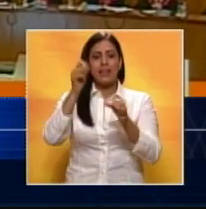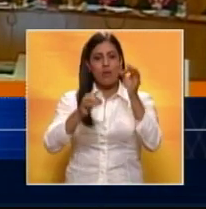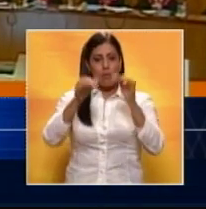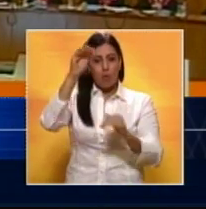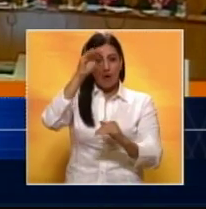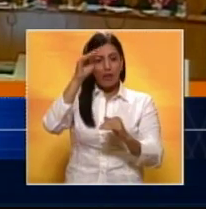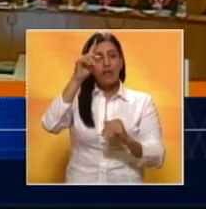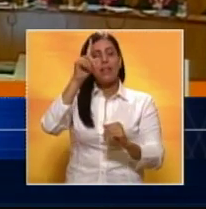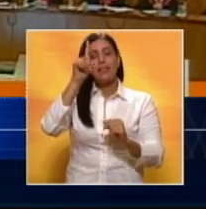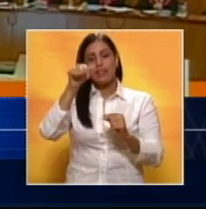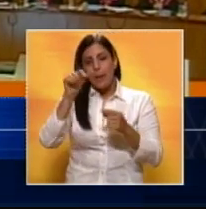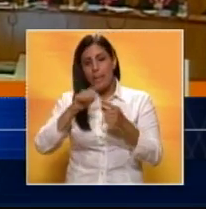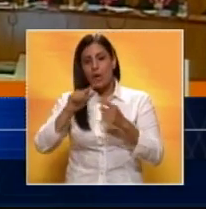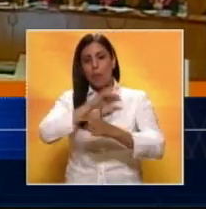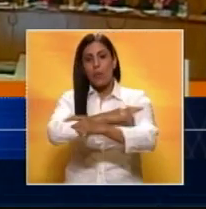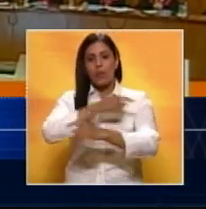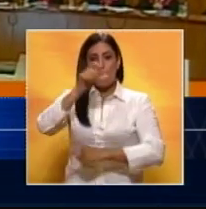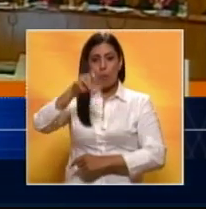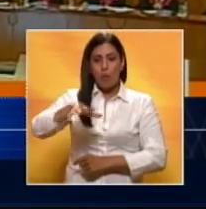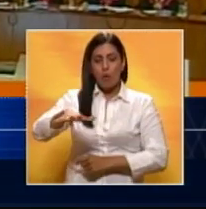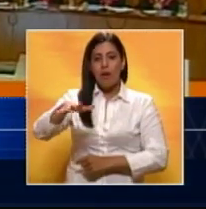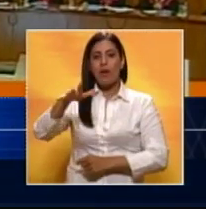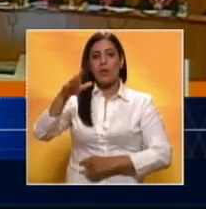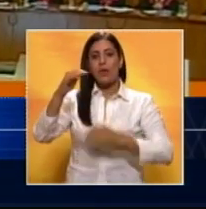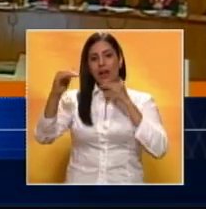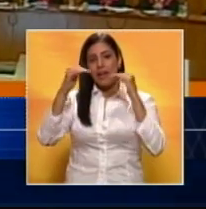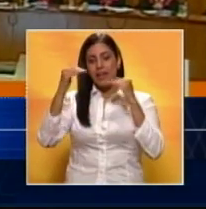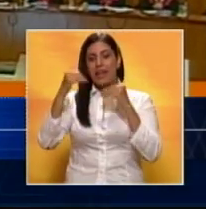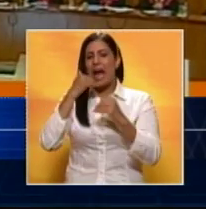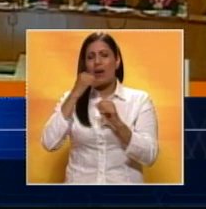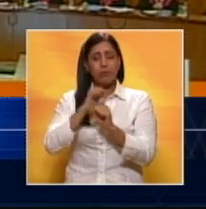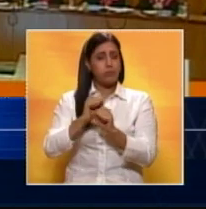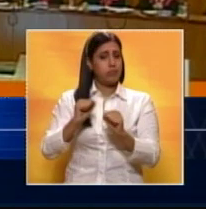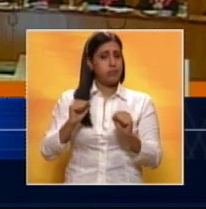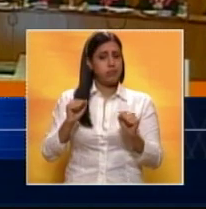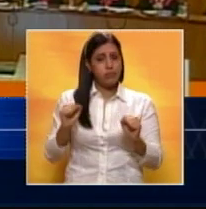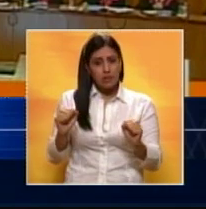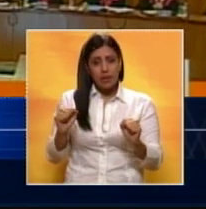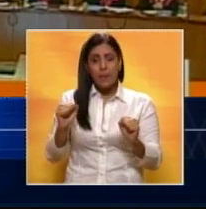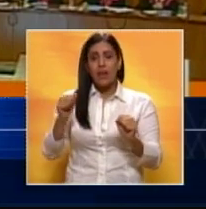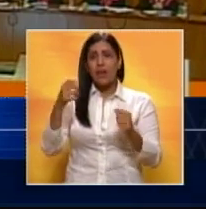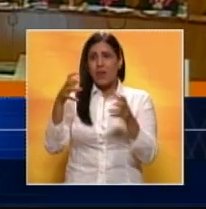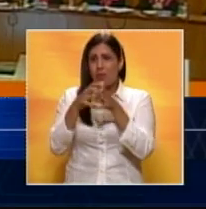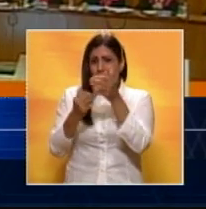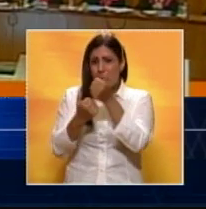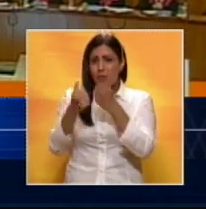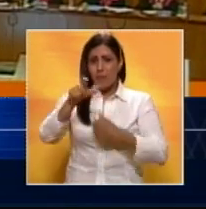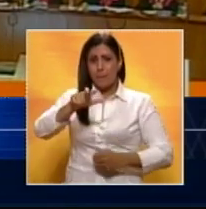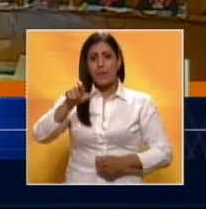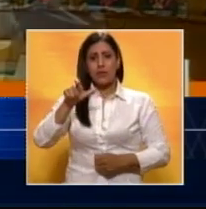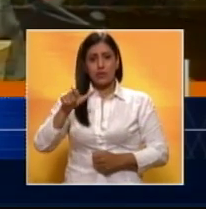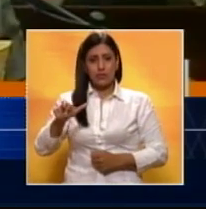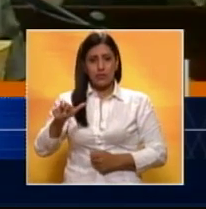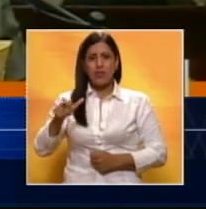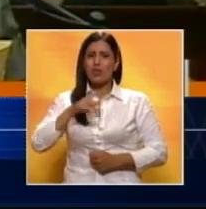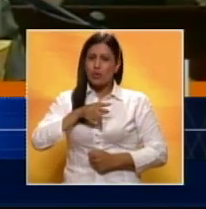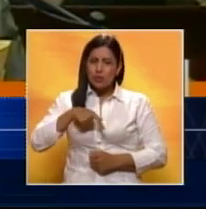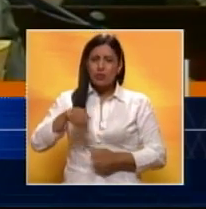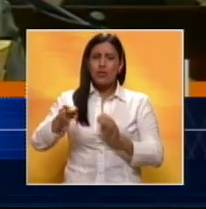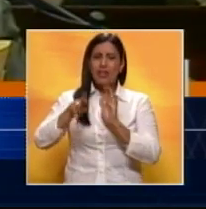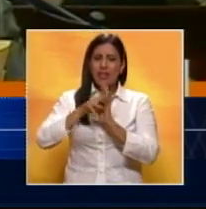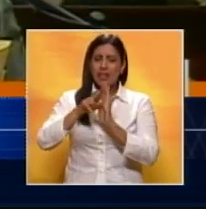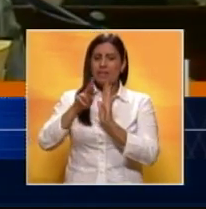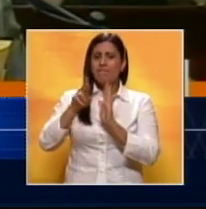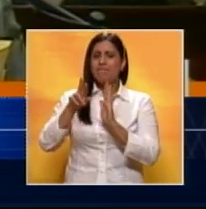TCJ, también al Poder Ciudadano, al Consejo Moral Republicano, algo insólito entre colegas que hemos tenido,